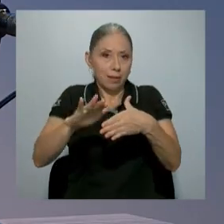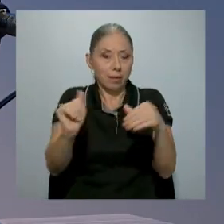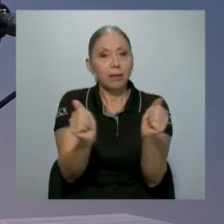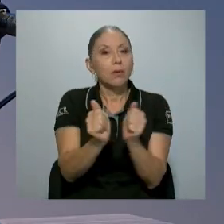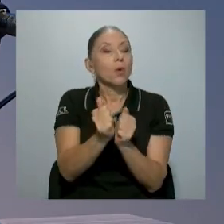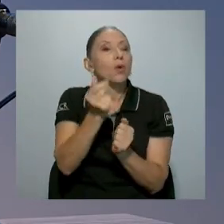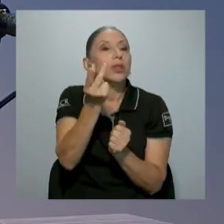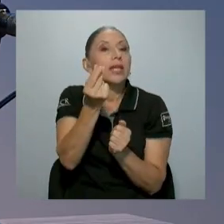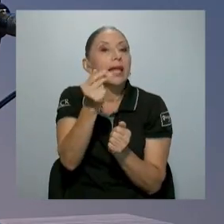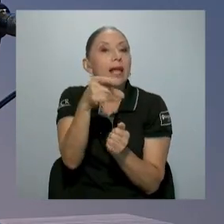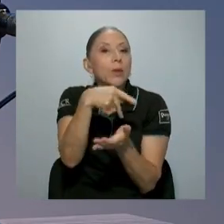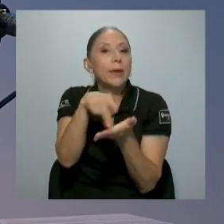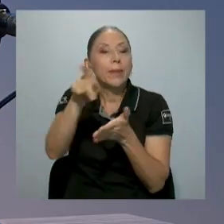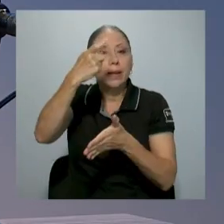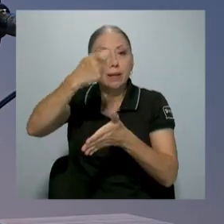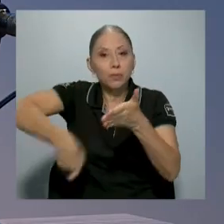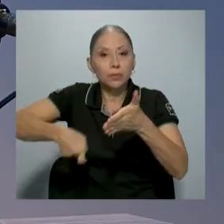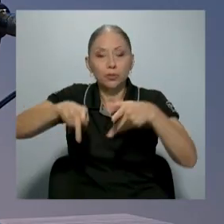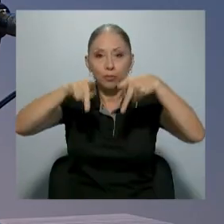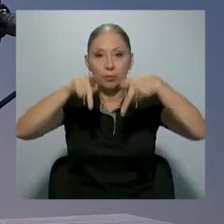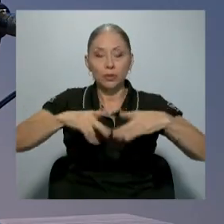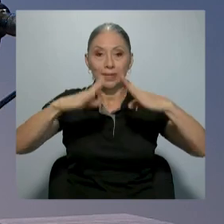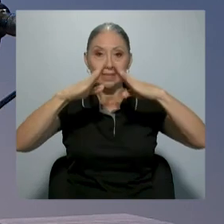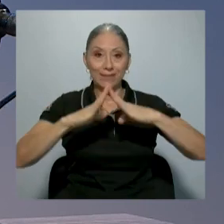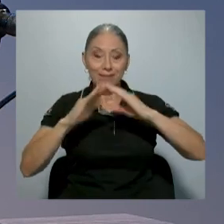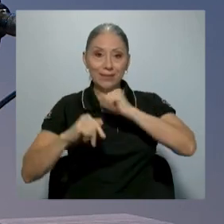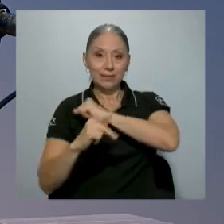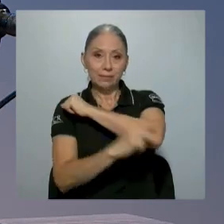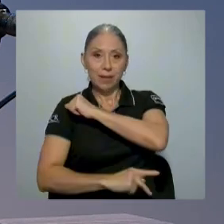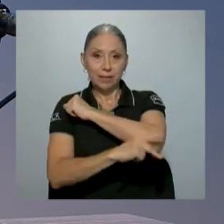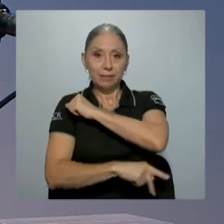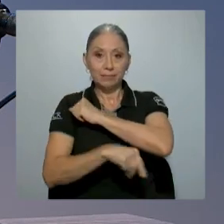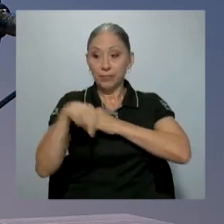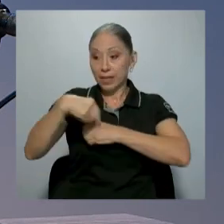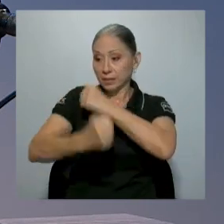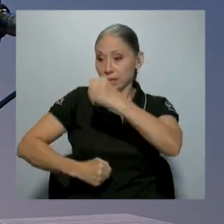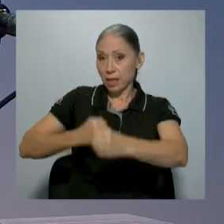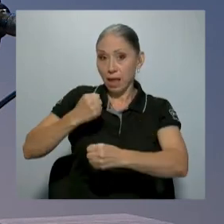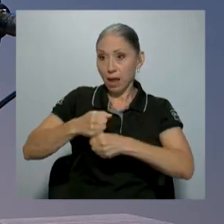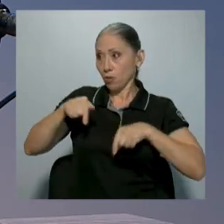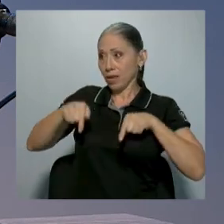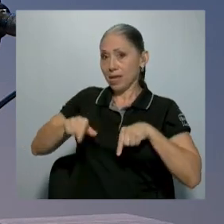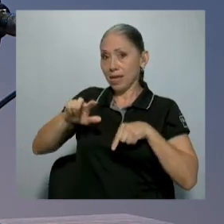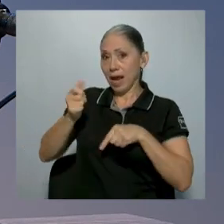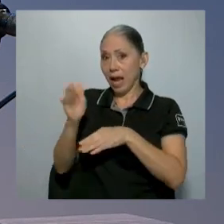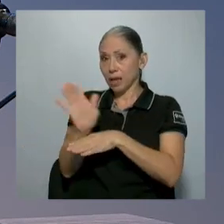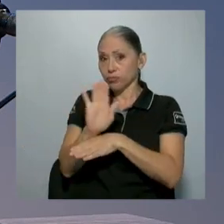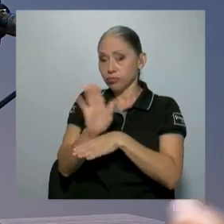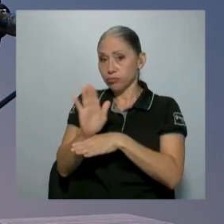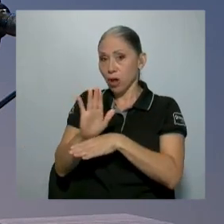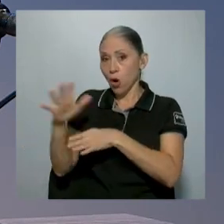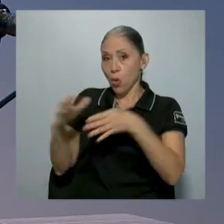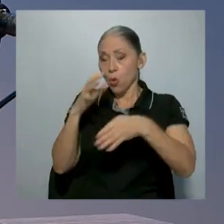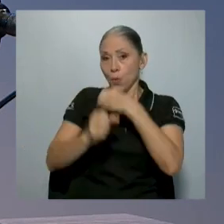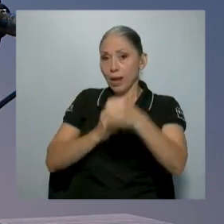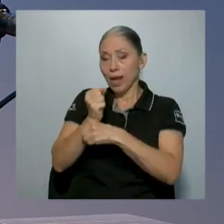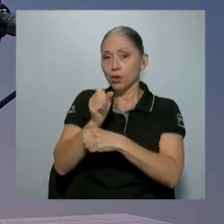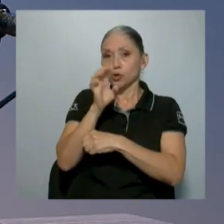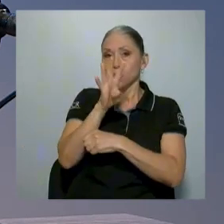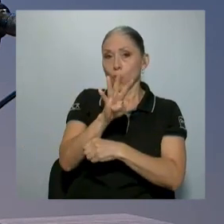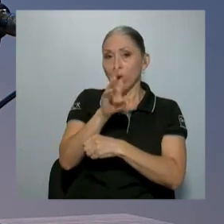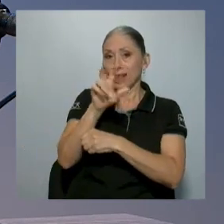impuestos que tributan los habitantes de este país, y en este año que el canal cumple 43 años y la universidad